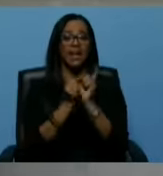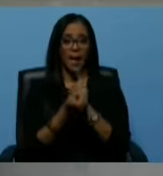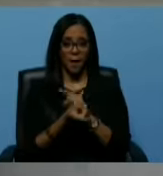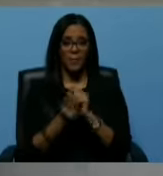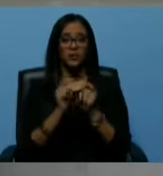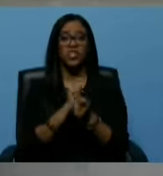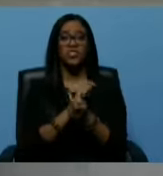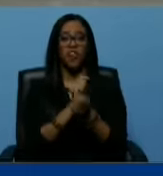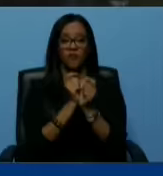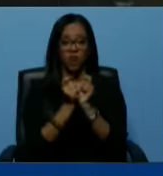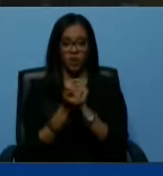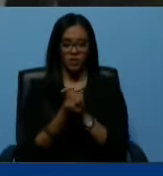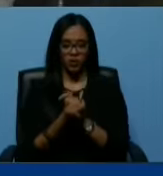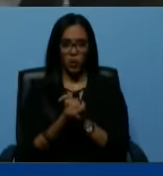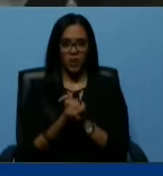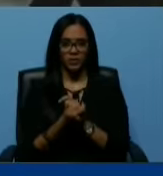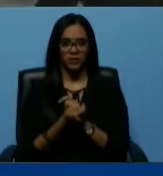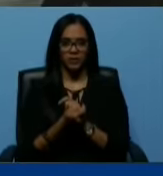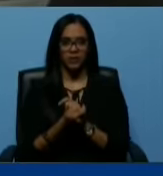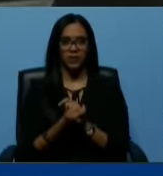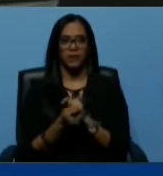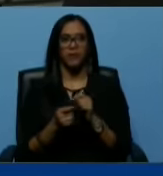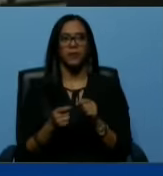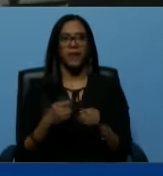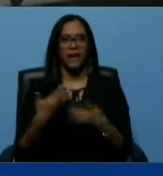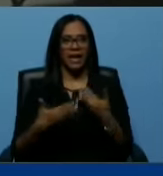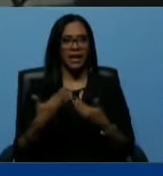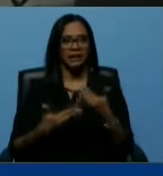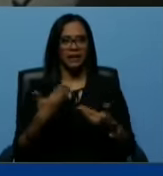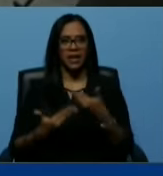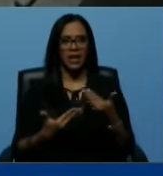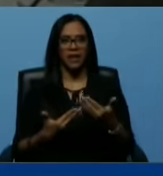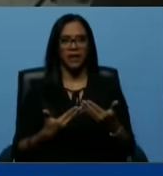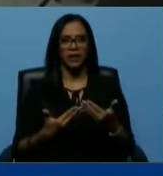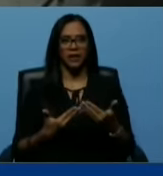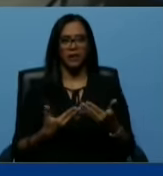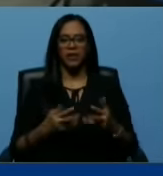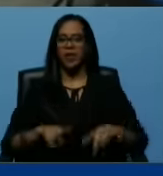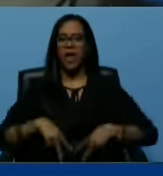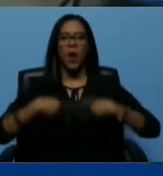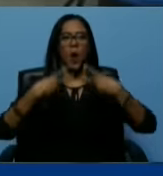transformaciones para que se acelere un proceso de renovación